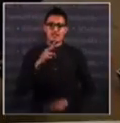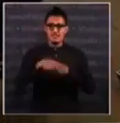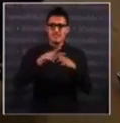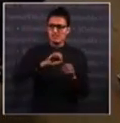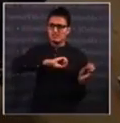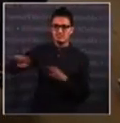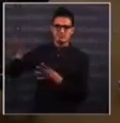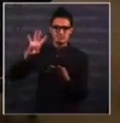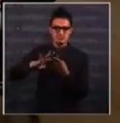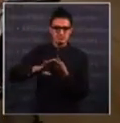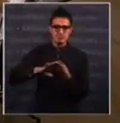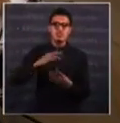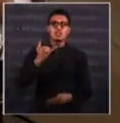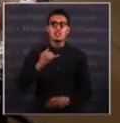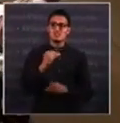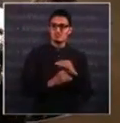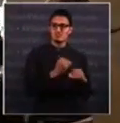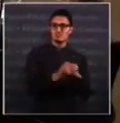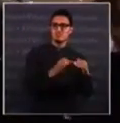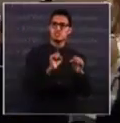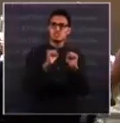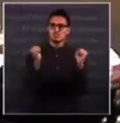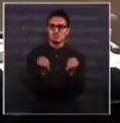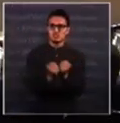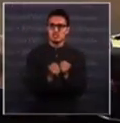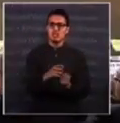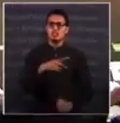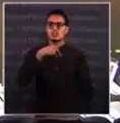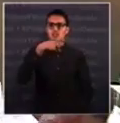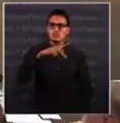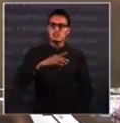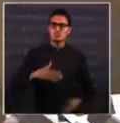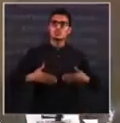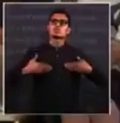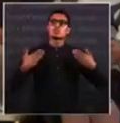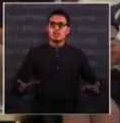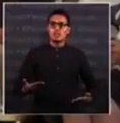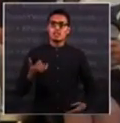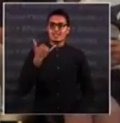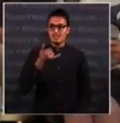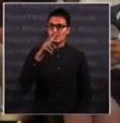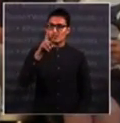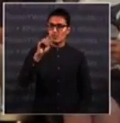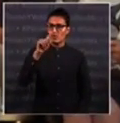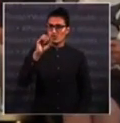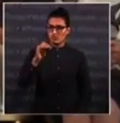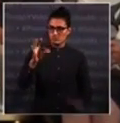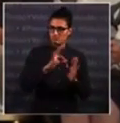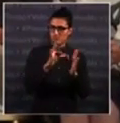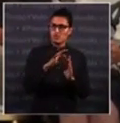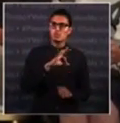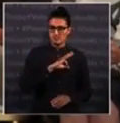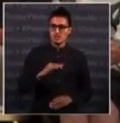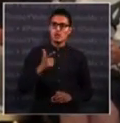de la ciudadanía, reconstruyendo el tejido social. Con tu confianza y tu voto, vamos a lograr darle esa